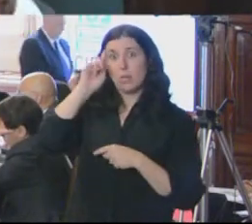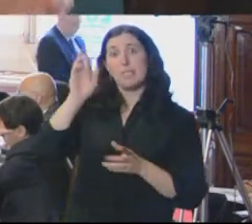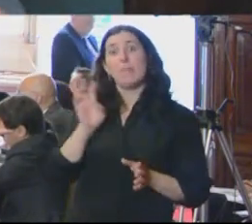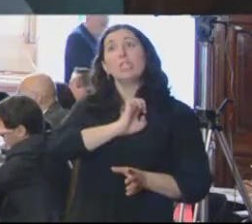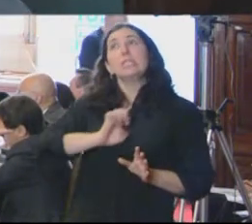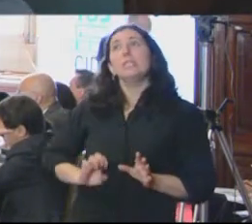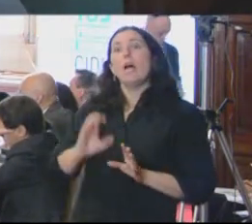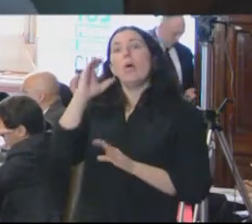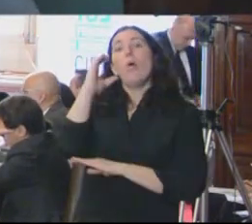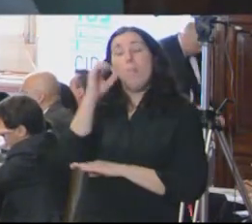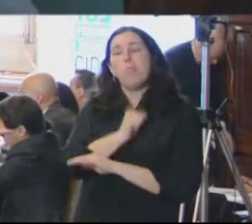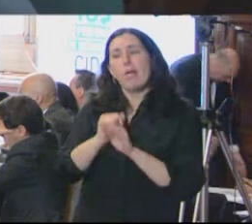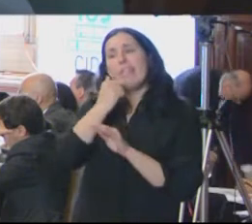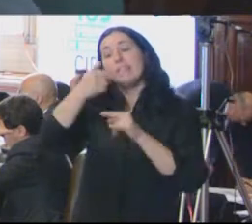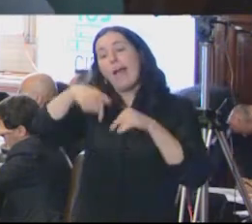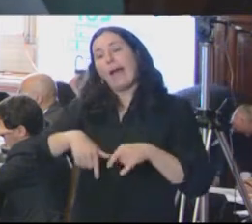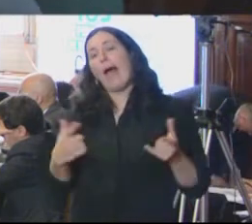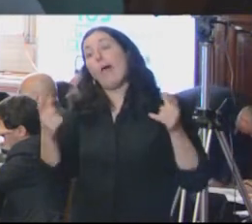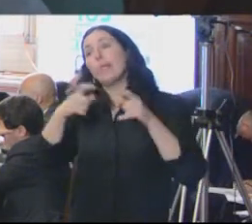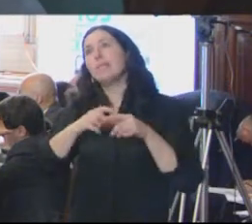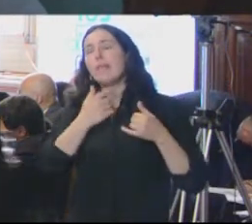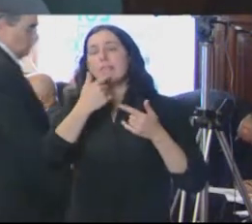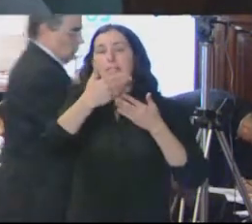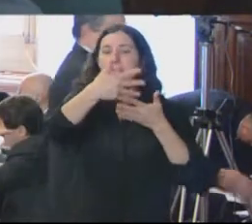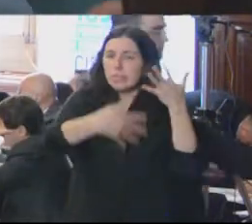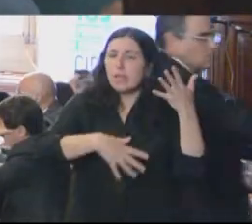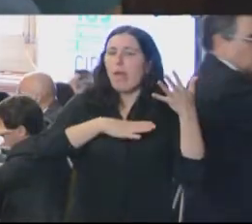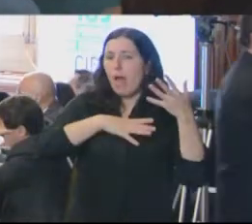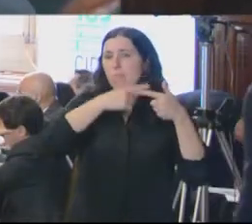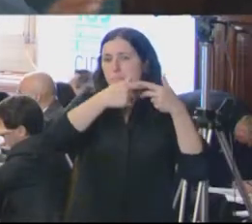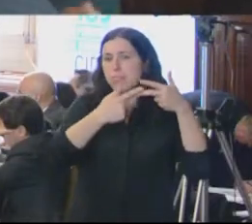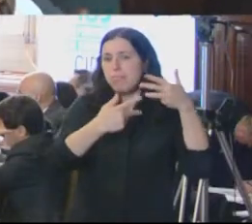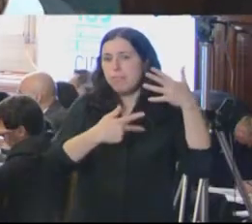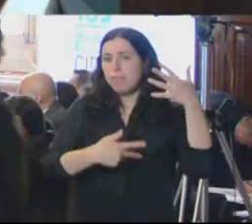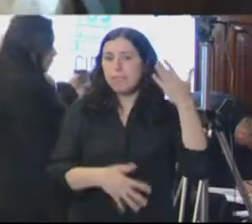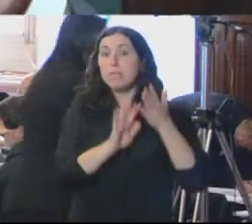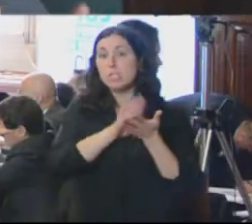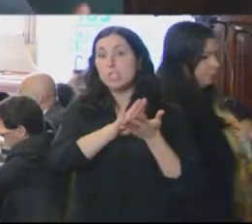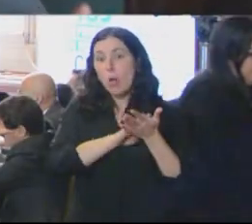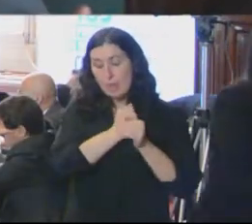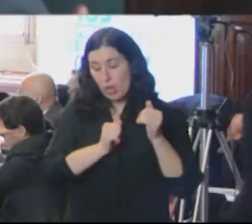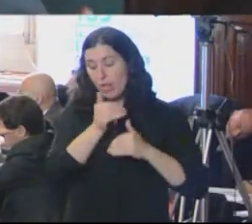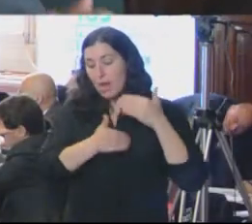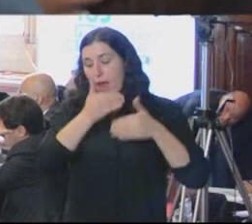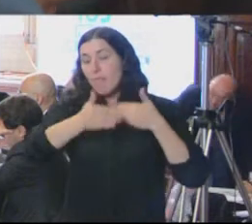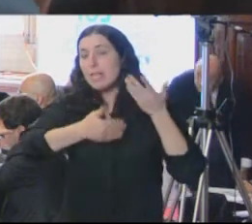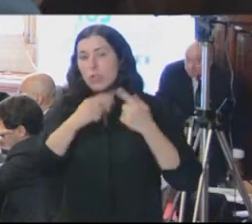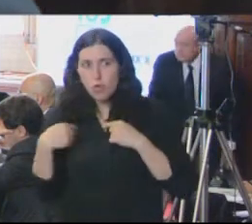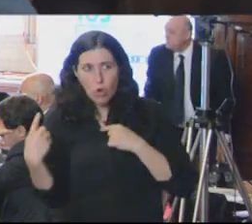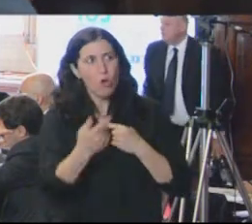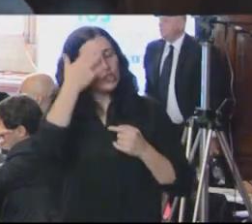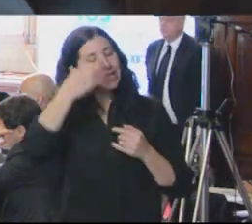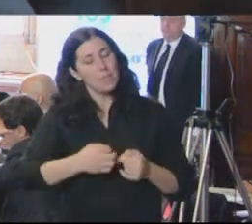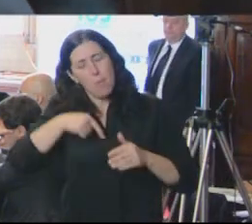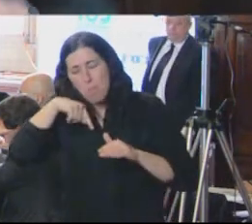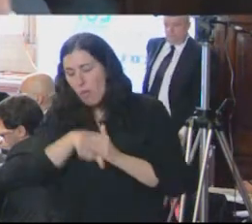puede decirnos en esta audiencia que hay un aparato, hay una batería institucional frente al tema de poder ir avanzando, creemos que profundamente no